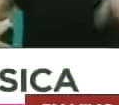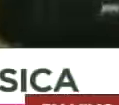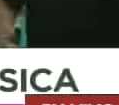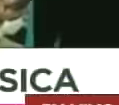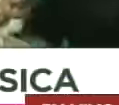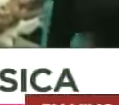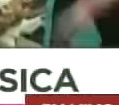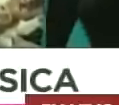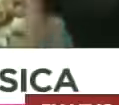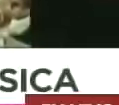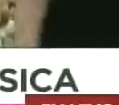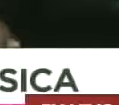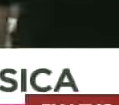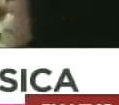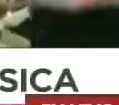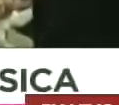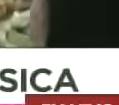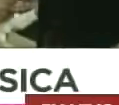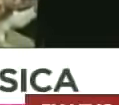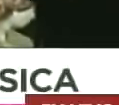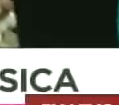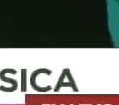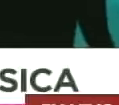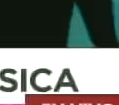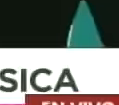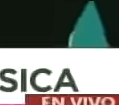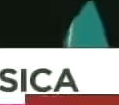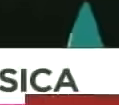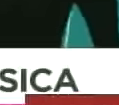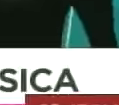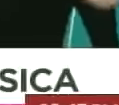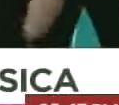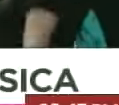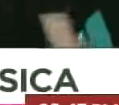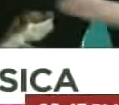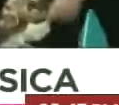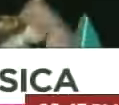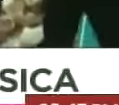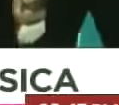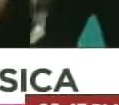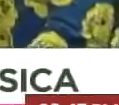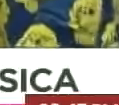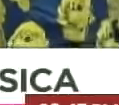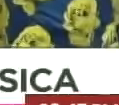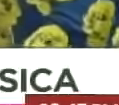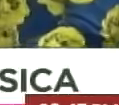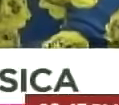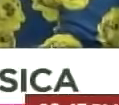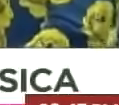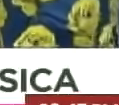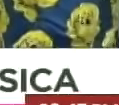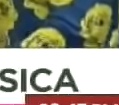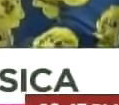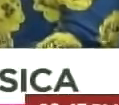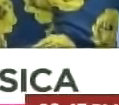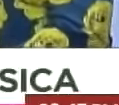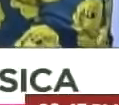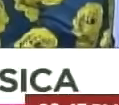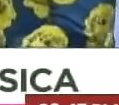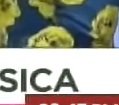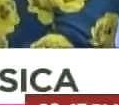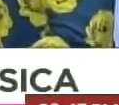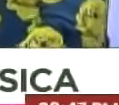Toma mi mano, ríete de todo lo malo venezolano. No me importa lo que diga, pues